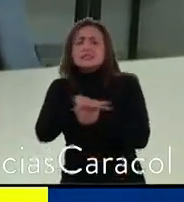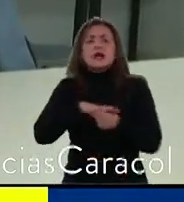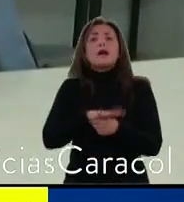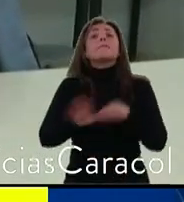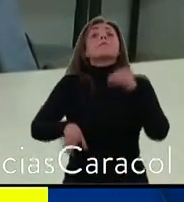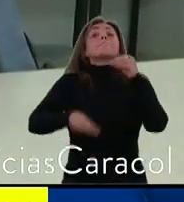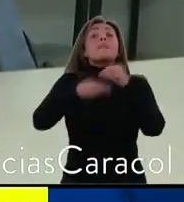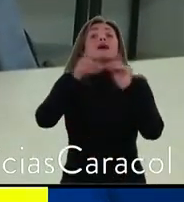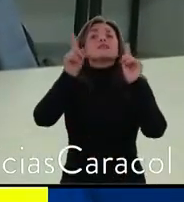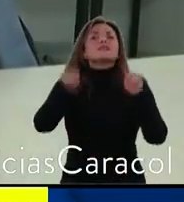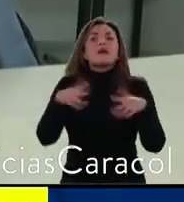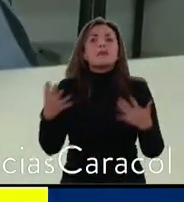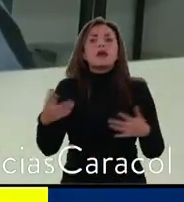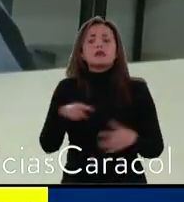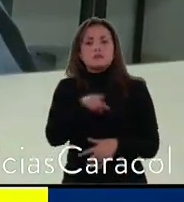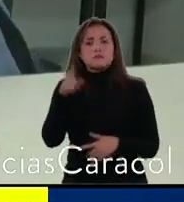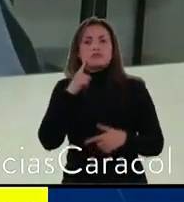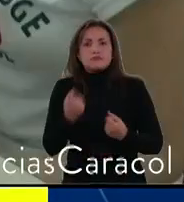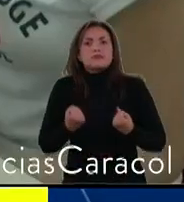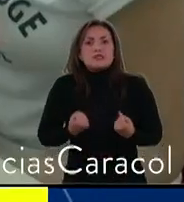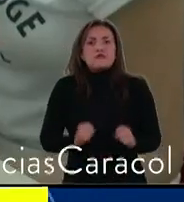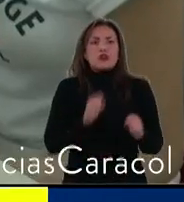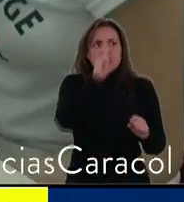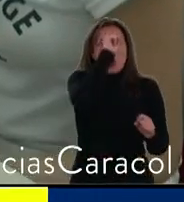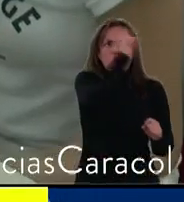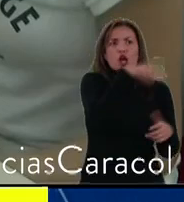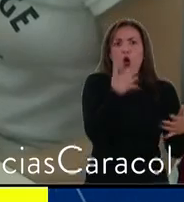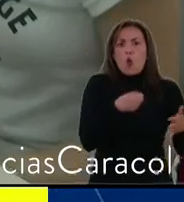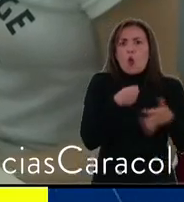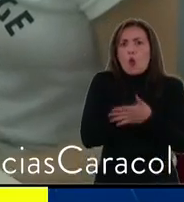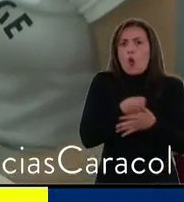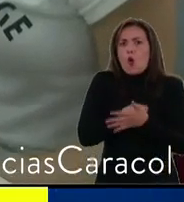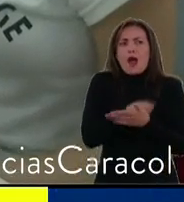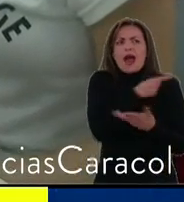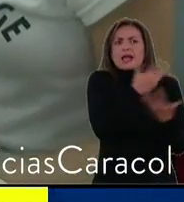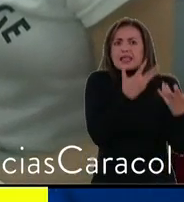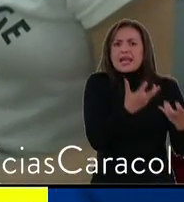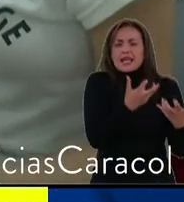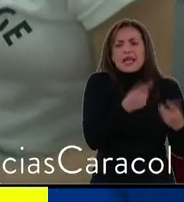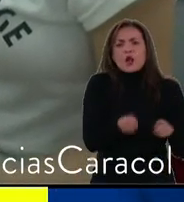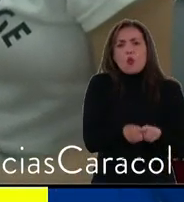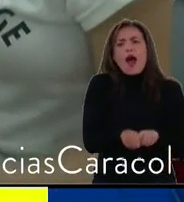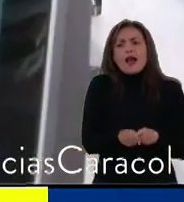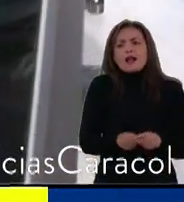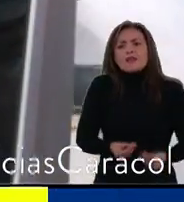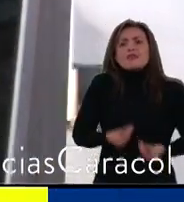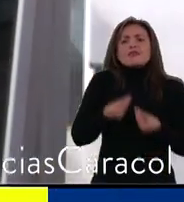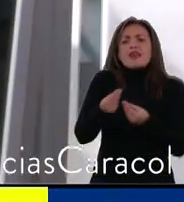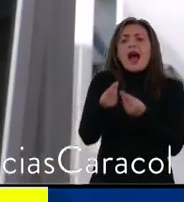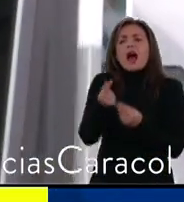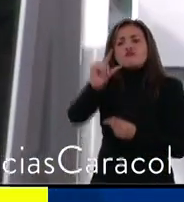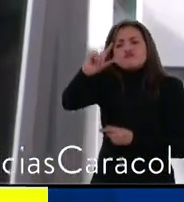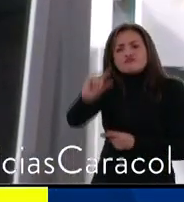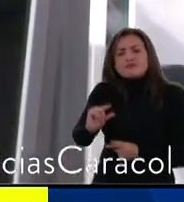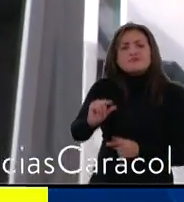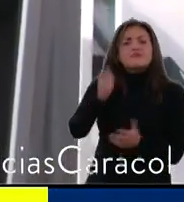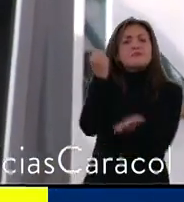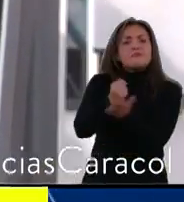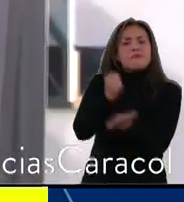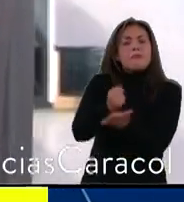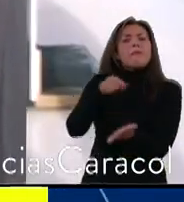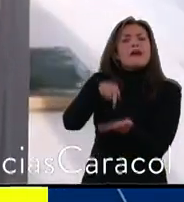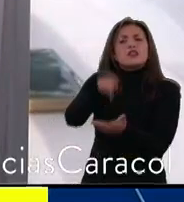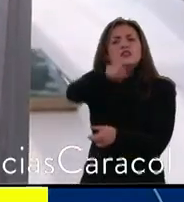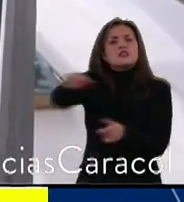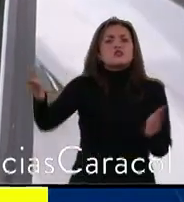hay que sumar el gran empeño y el gran esfuerzo del gobierno nacional por facilitarle recursos directos a la matrícula de los estudiantes. Ustedes